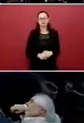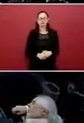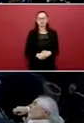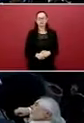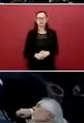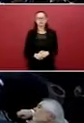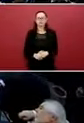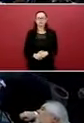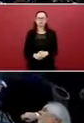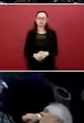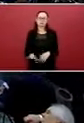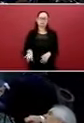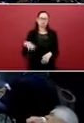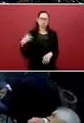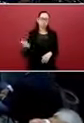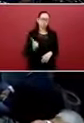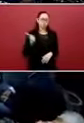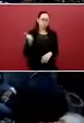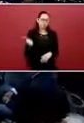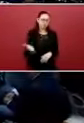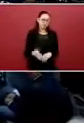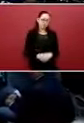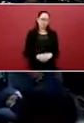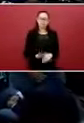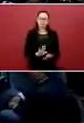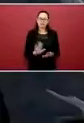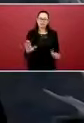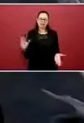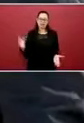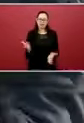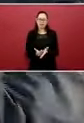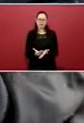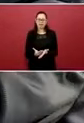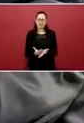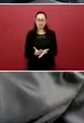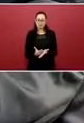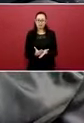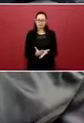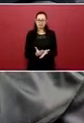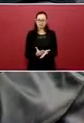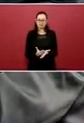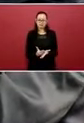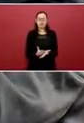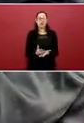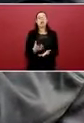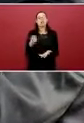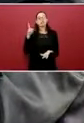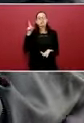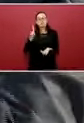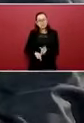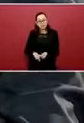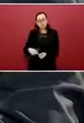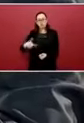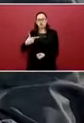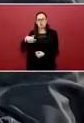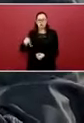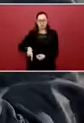y sacar provecho. Entonces ya eso ya se detuvo. Hay una unidad en presidencia